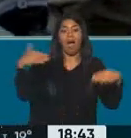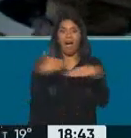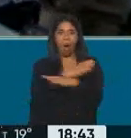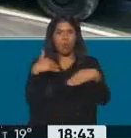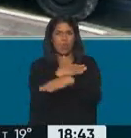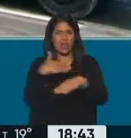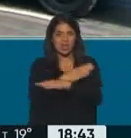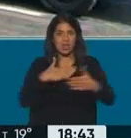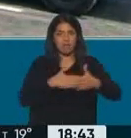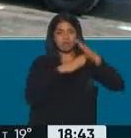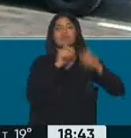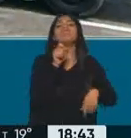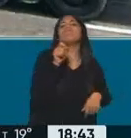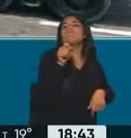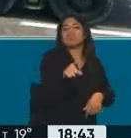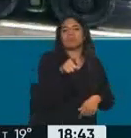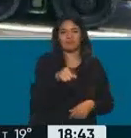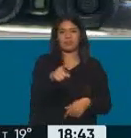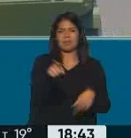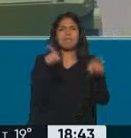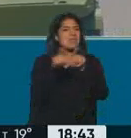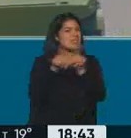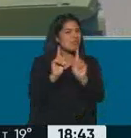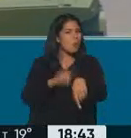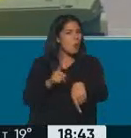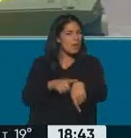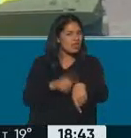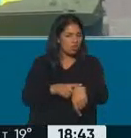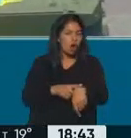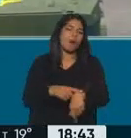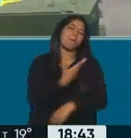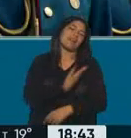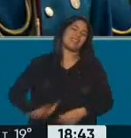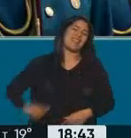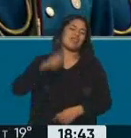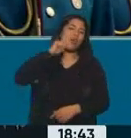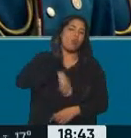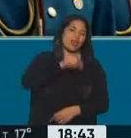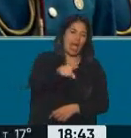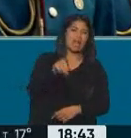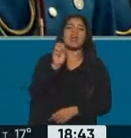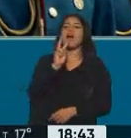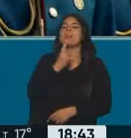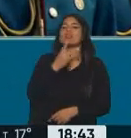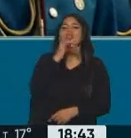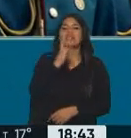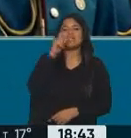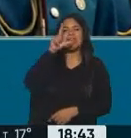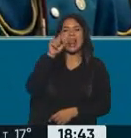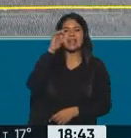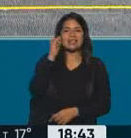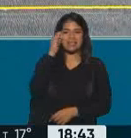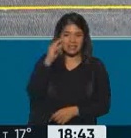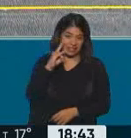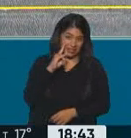viendo a Zelensky en paralelo. ¿Quién es Zelensky? El presidente de Ucrania, que también dice lo propio, también dice